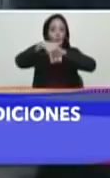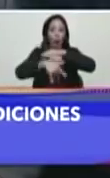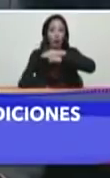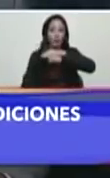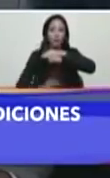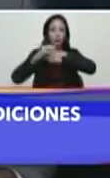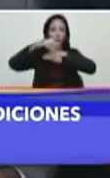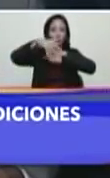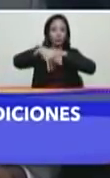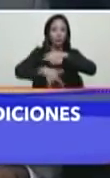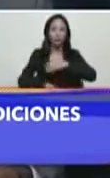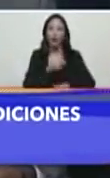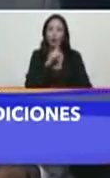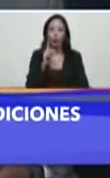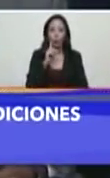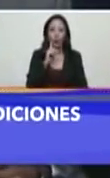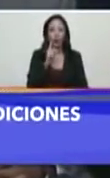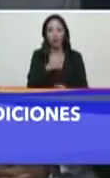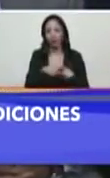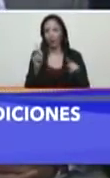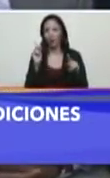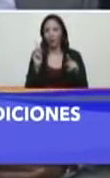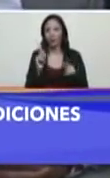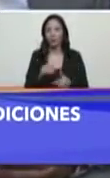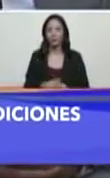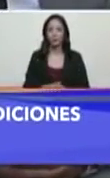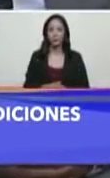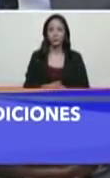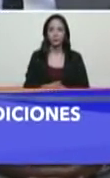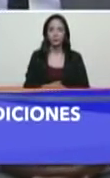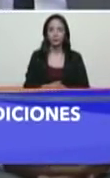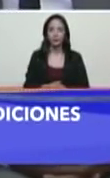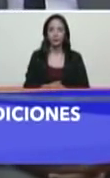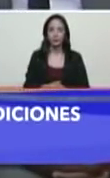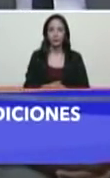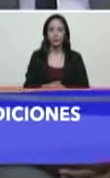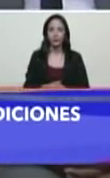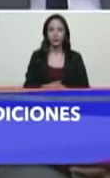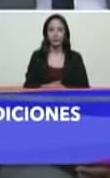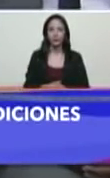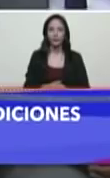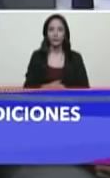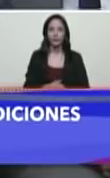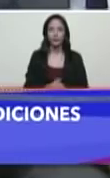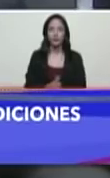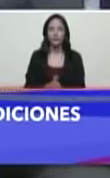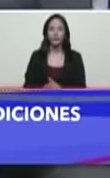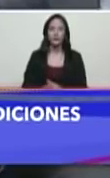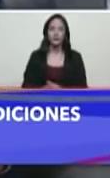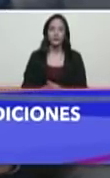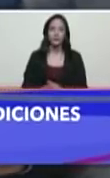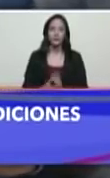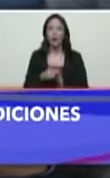No se llama así. Se llama